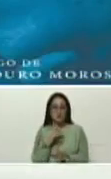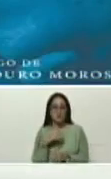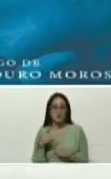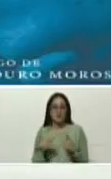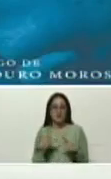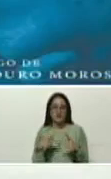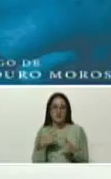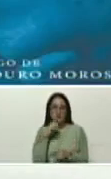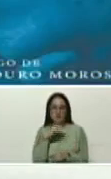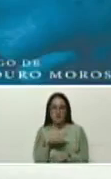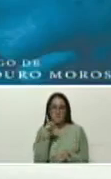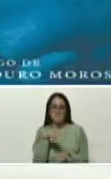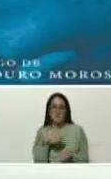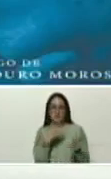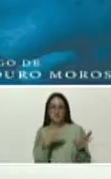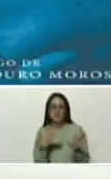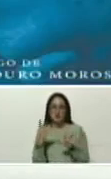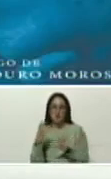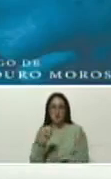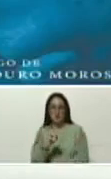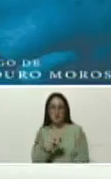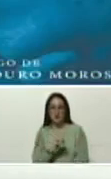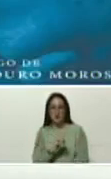histórico, 1990, alemán.